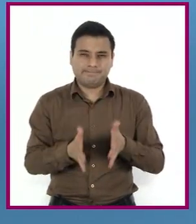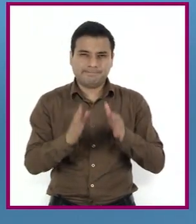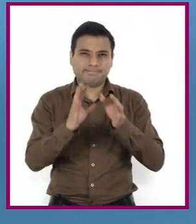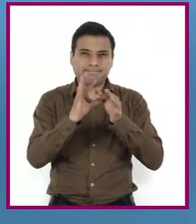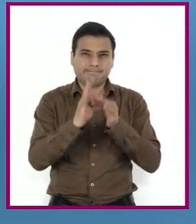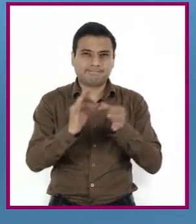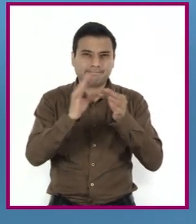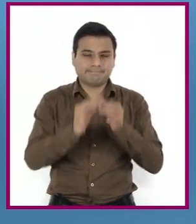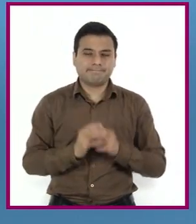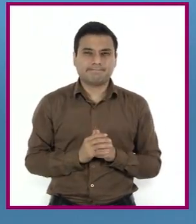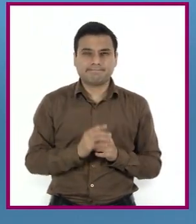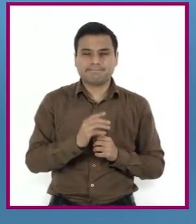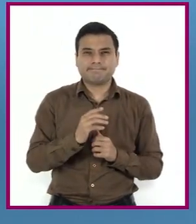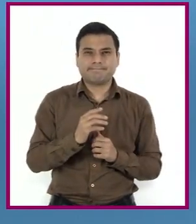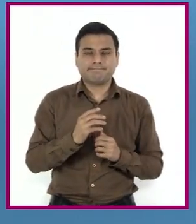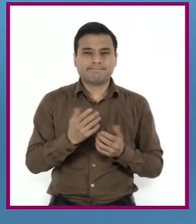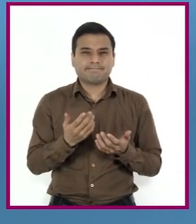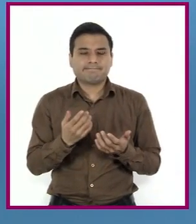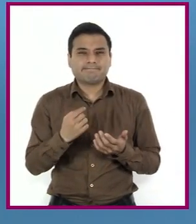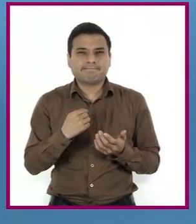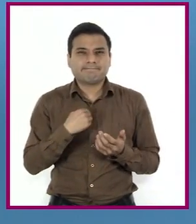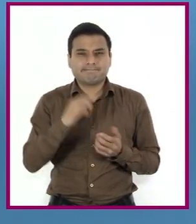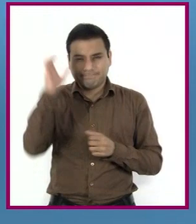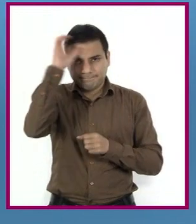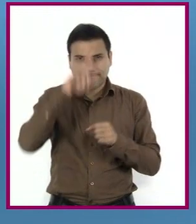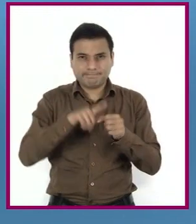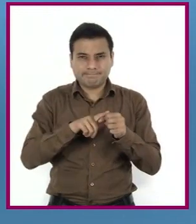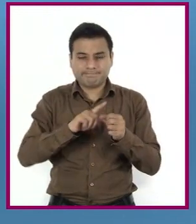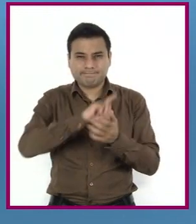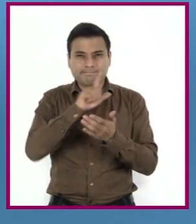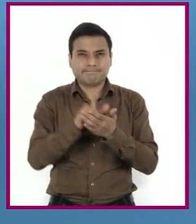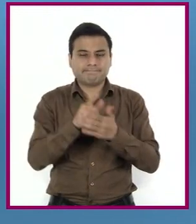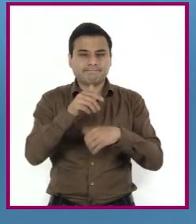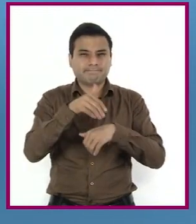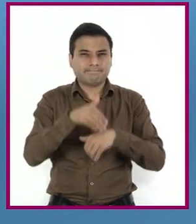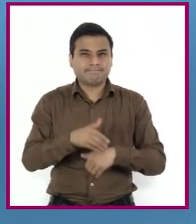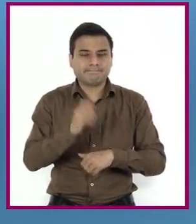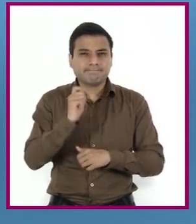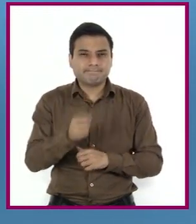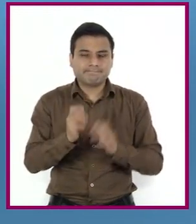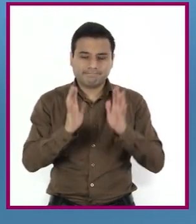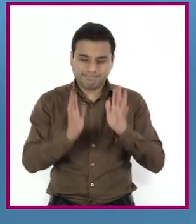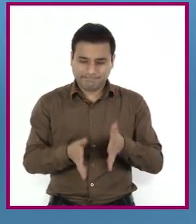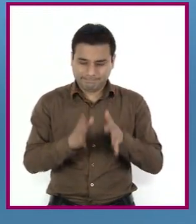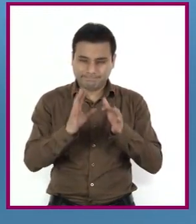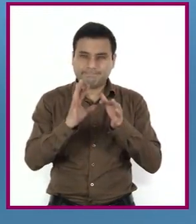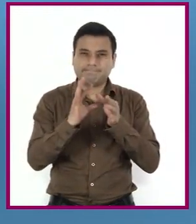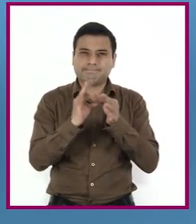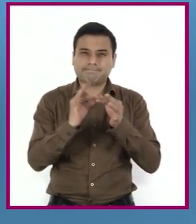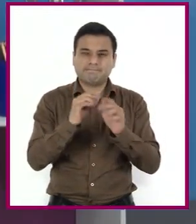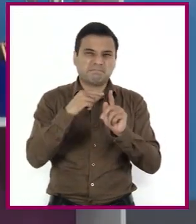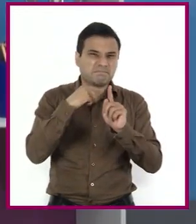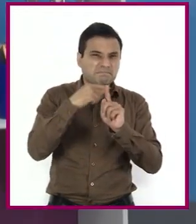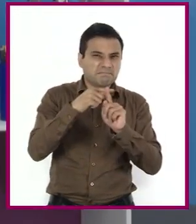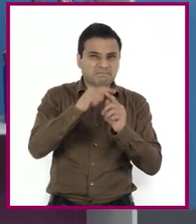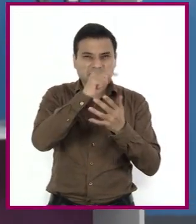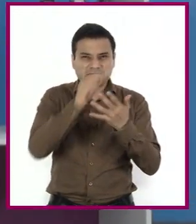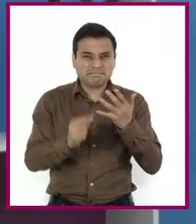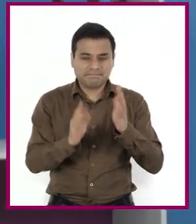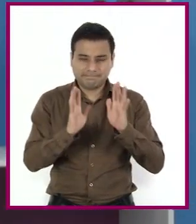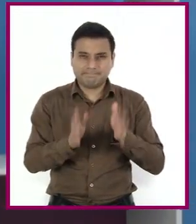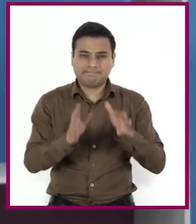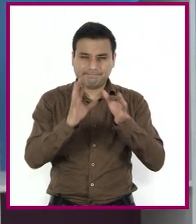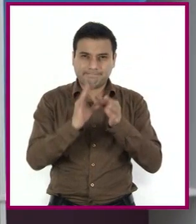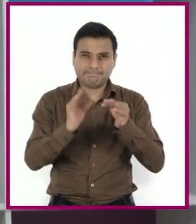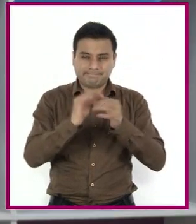es el significado de vivir en una cultura de legalidad, sus ventajas y su viabilidad. Es momento